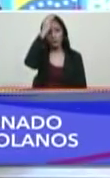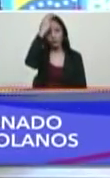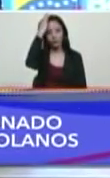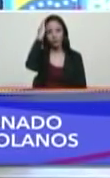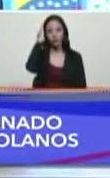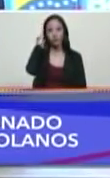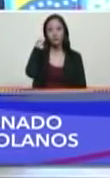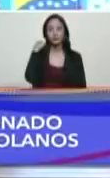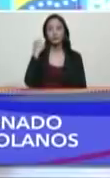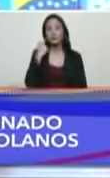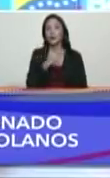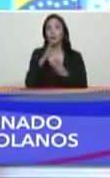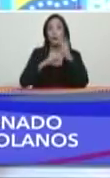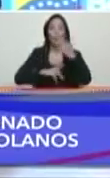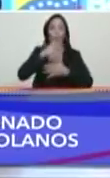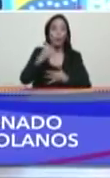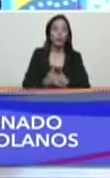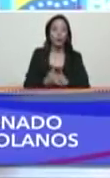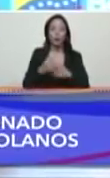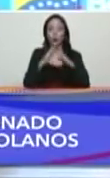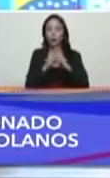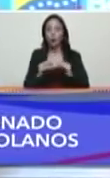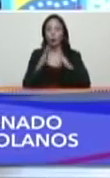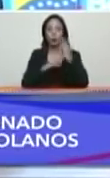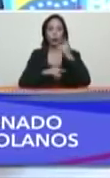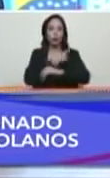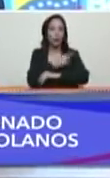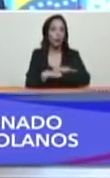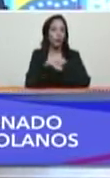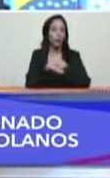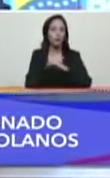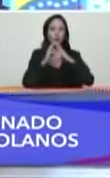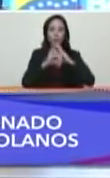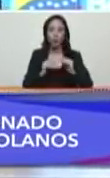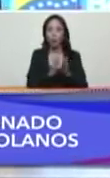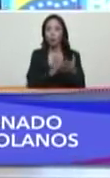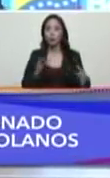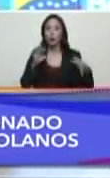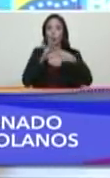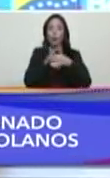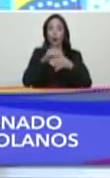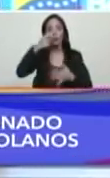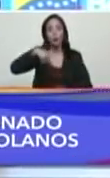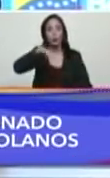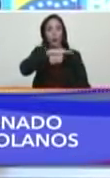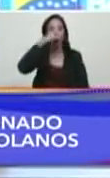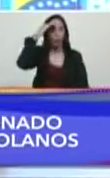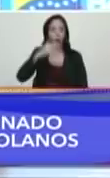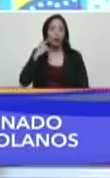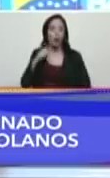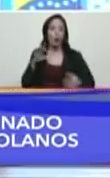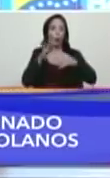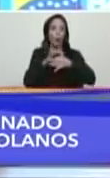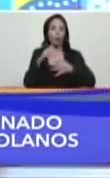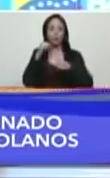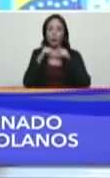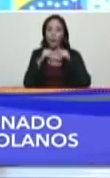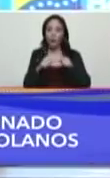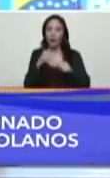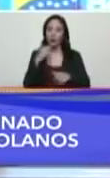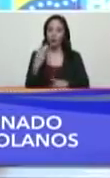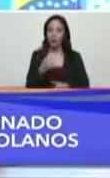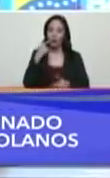proyecto nacional, tenemos una fuerza nacional, tenemos la unión cívico-militar cada vez más sólida y